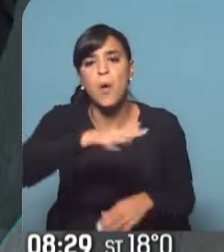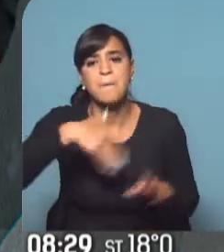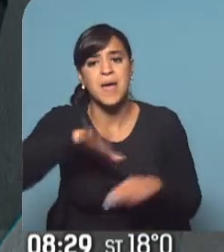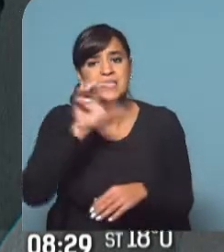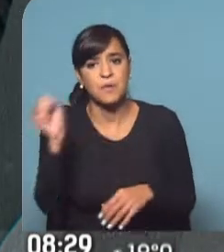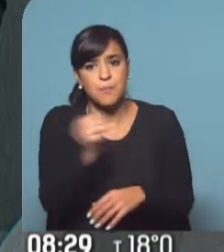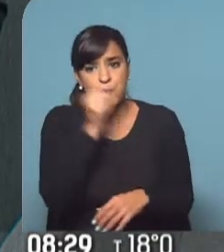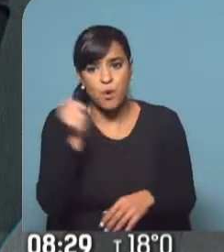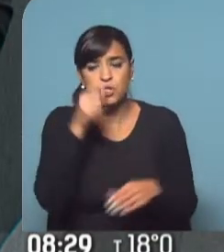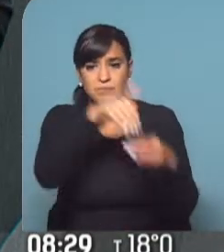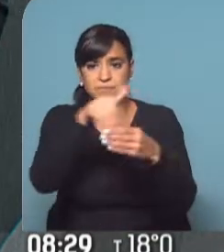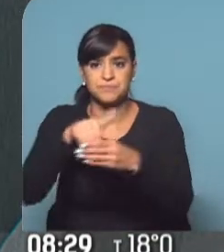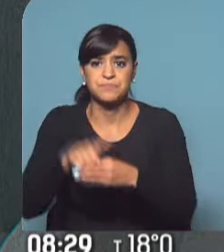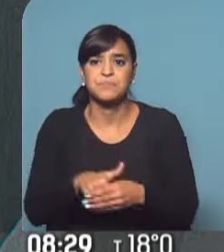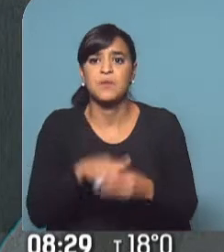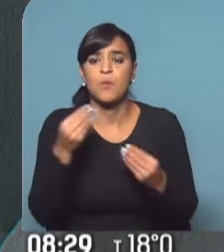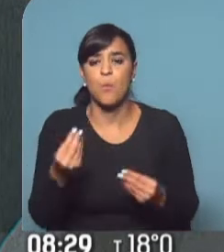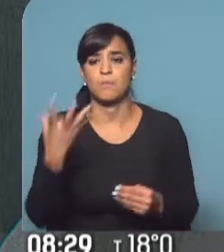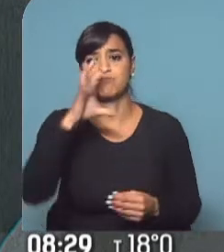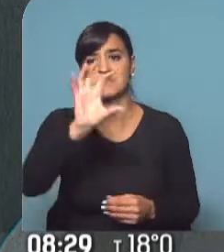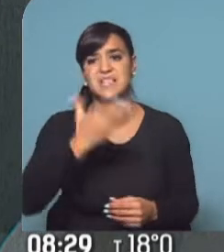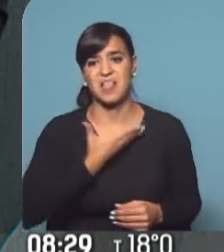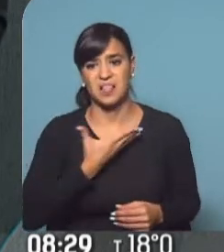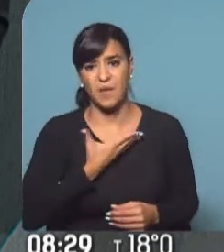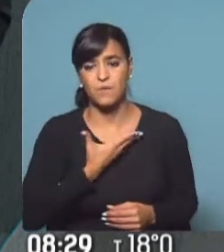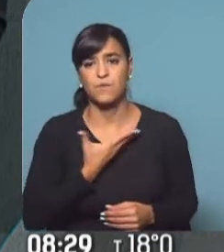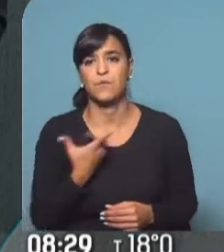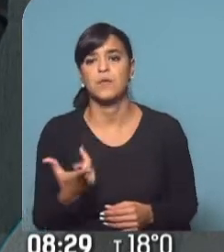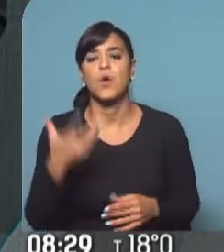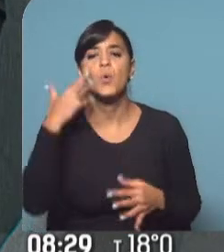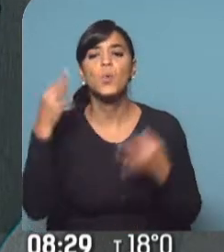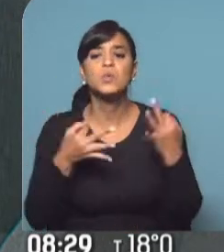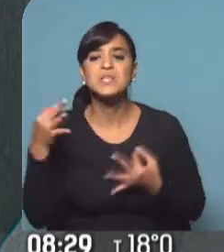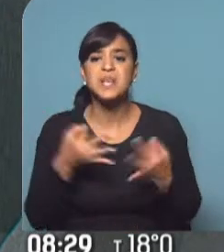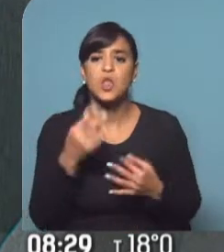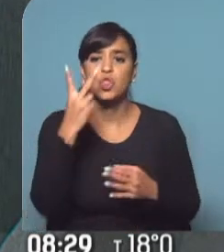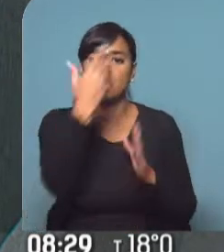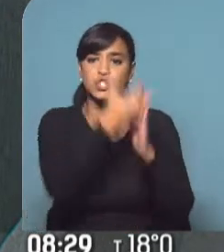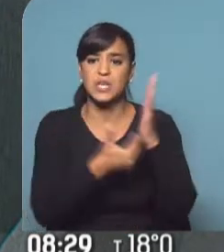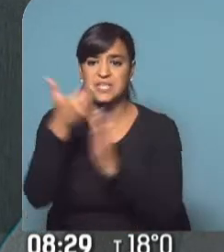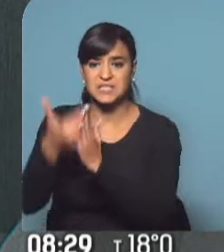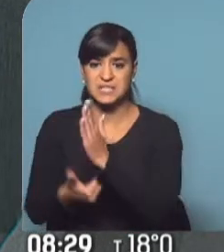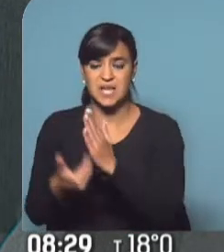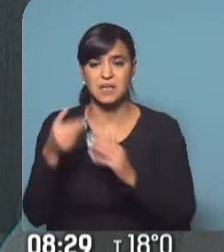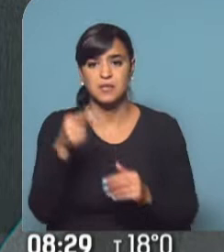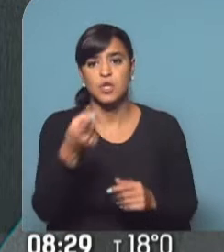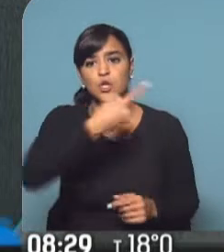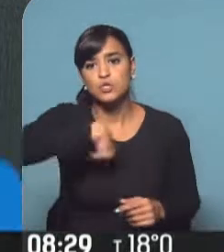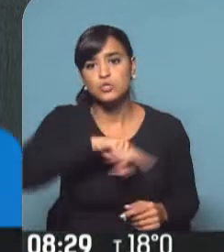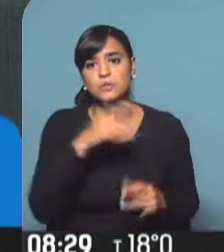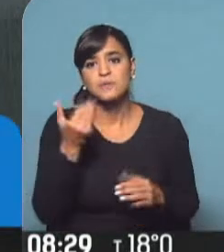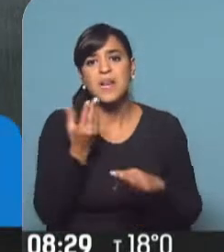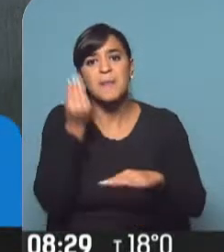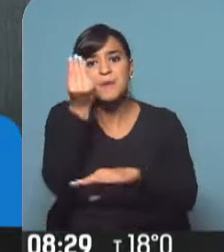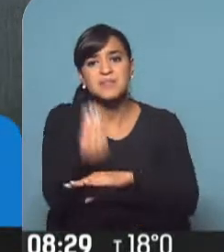a nivel electoral en el país como es santa fe en el caso del justicialismo además con dos listas en la fórmula a la gobernación nosotros tenemos a la